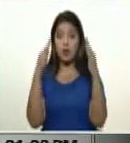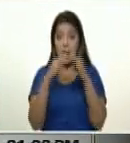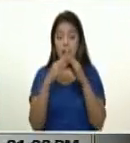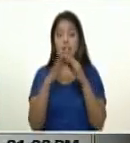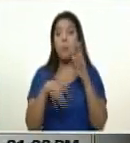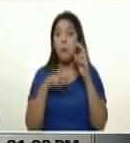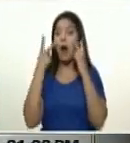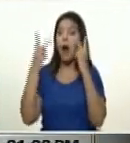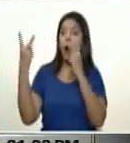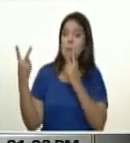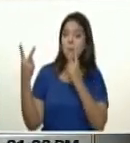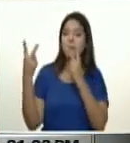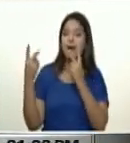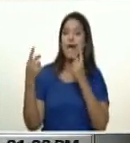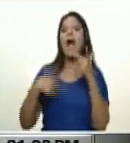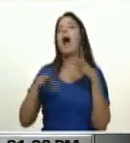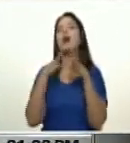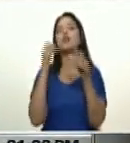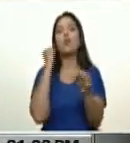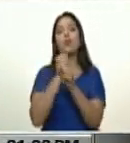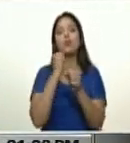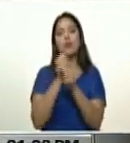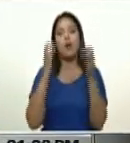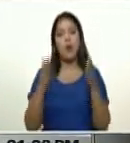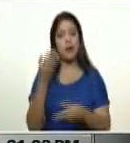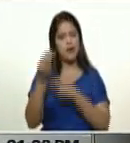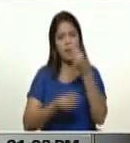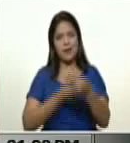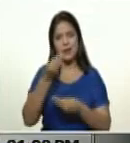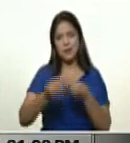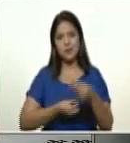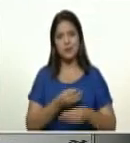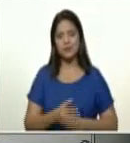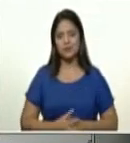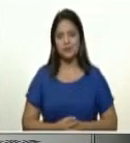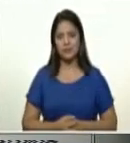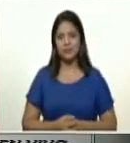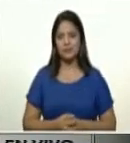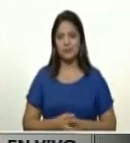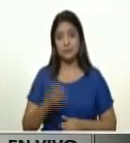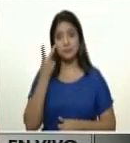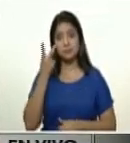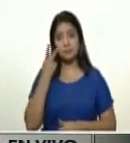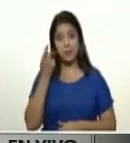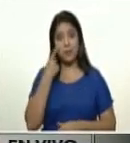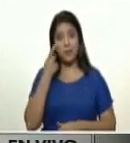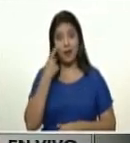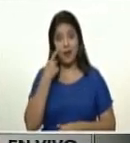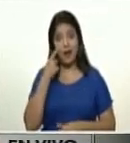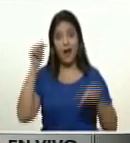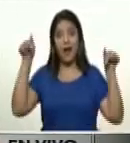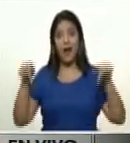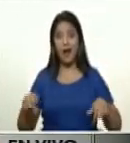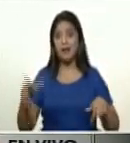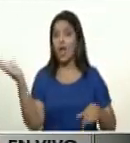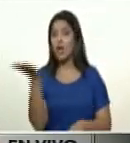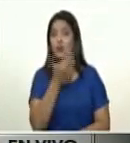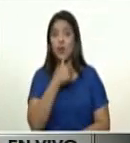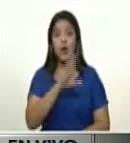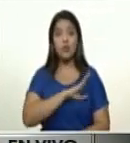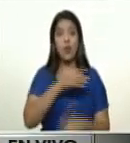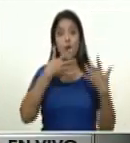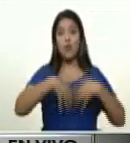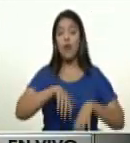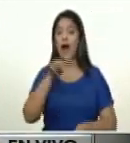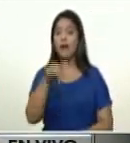el milagro que ha hecho la clase obrera, productiva, trabajadora. Mire aquí, menos bien. Aquí no hay pelucones, aquí lo